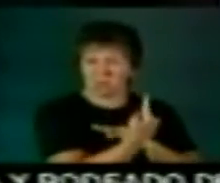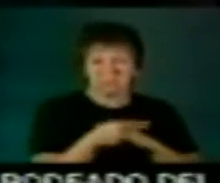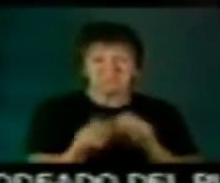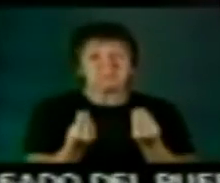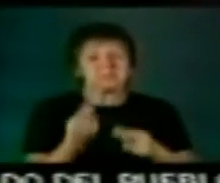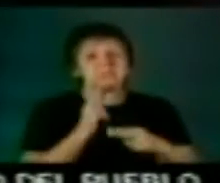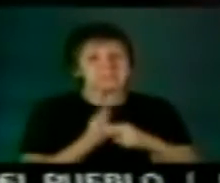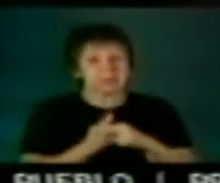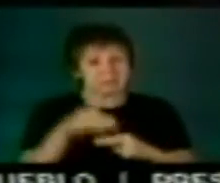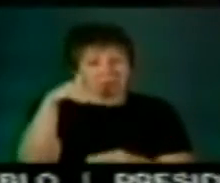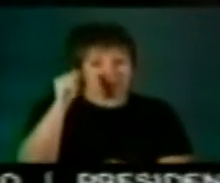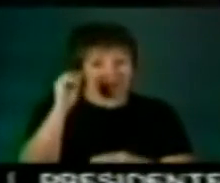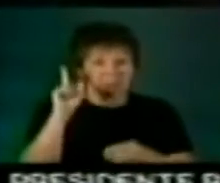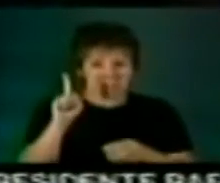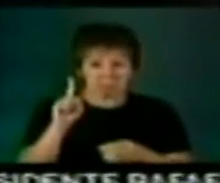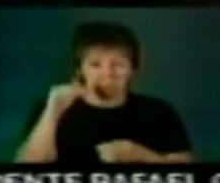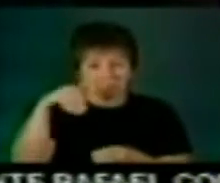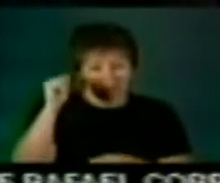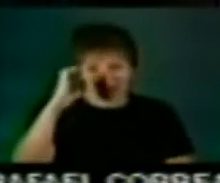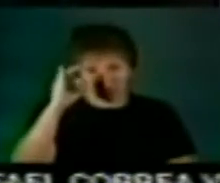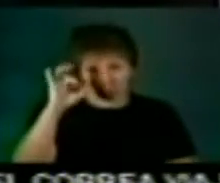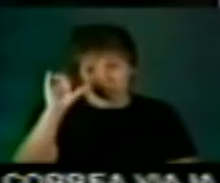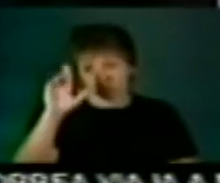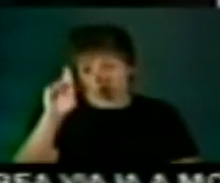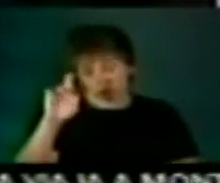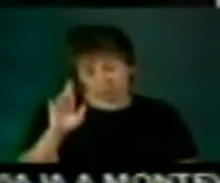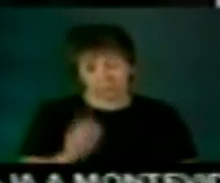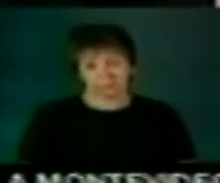llama Mercosur. ¡Ay, Mercosur!